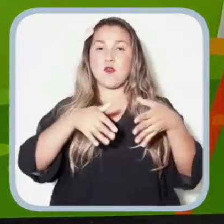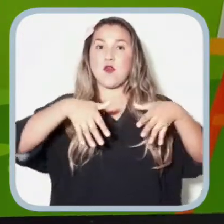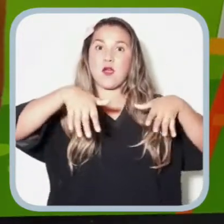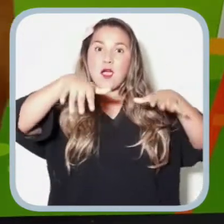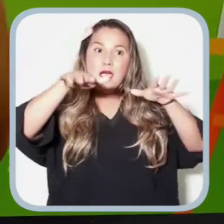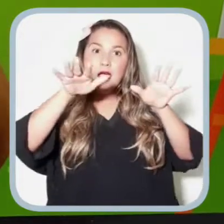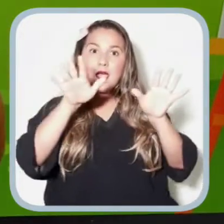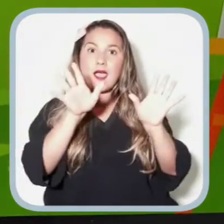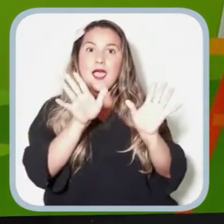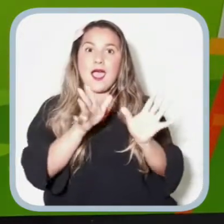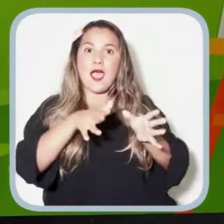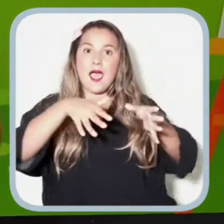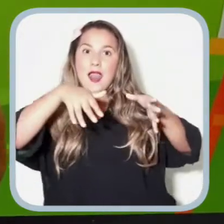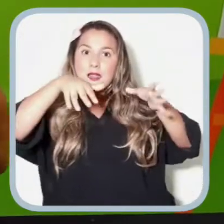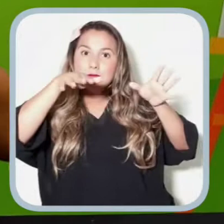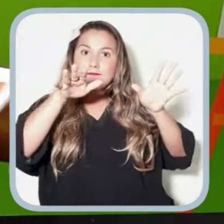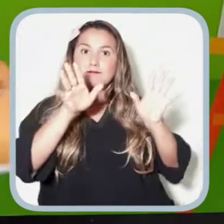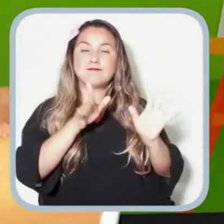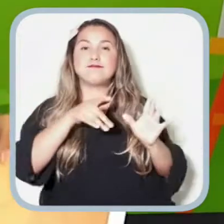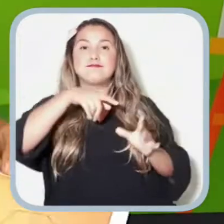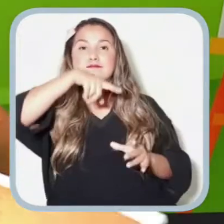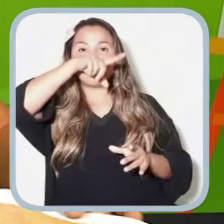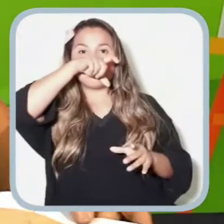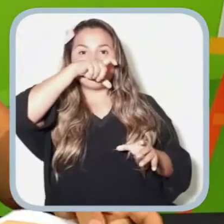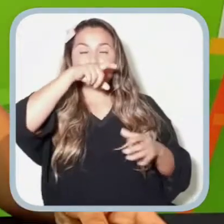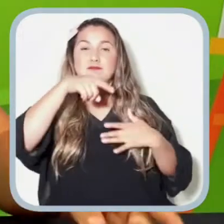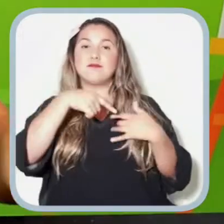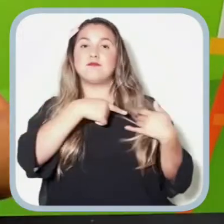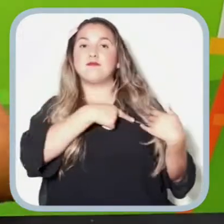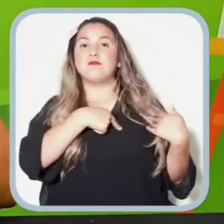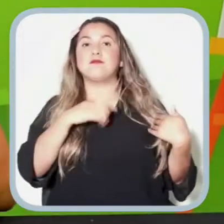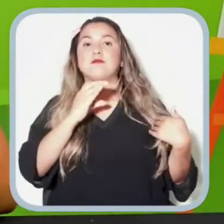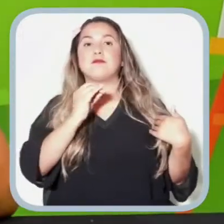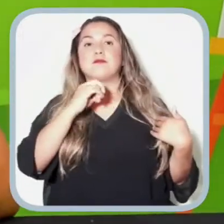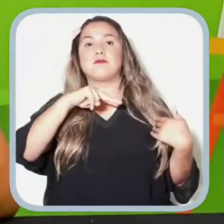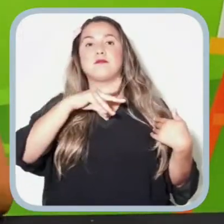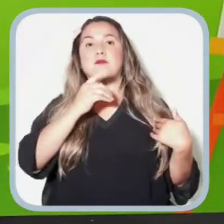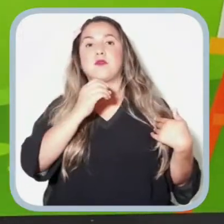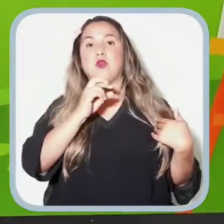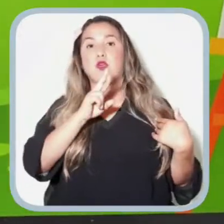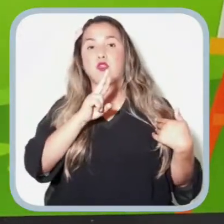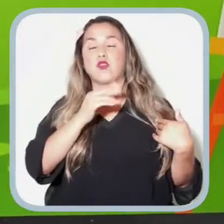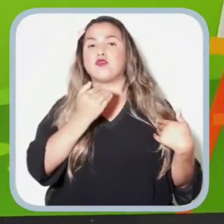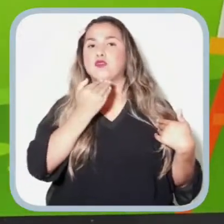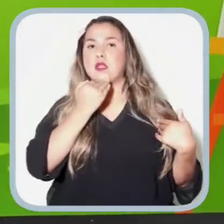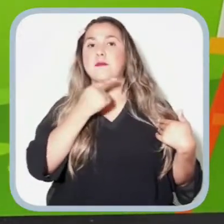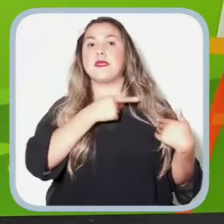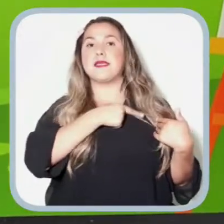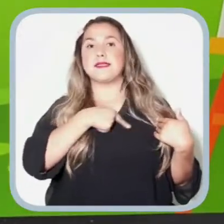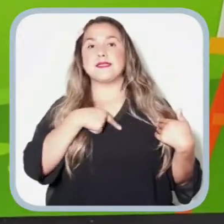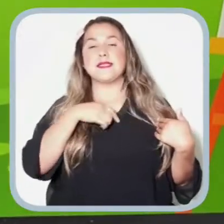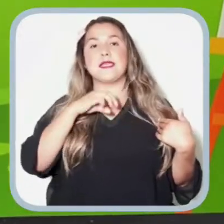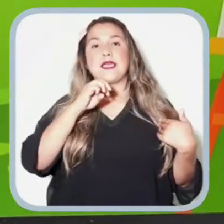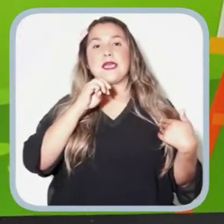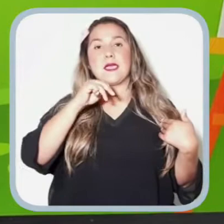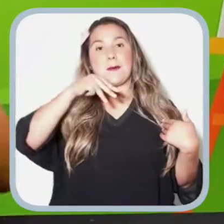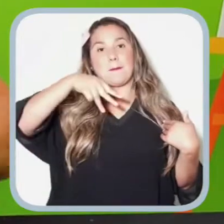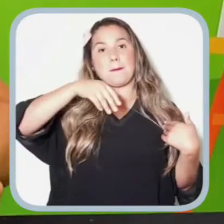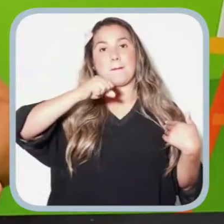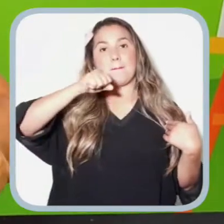nuestro de nuestro cóndor el cóndor se llama también man que en